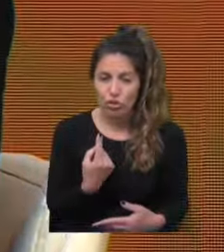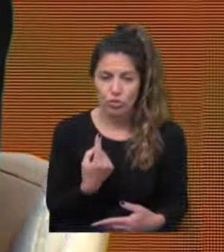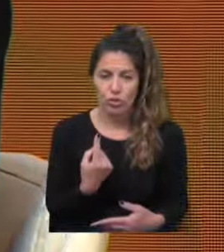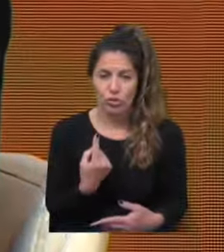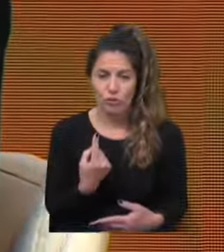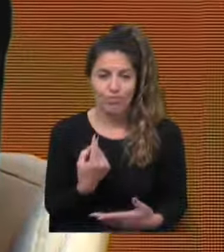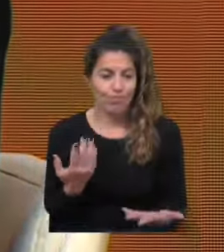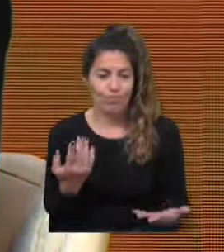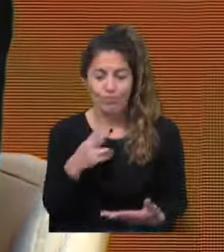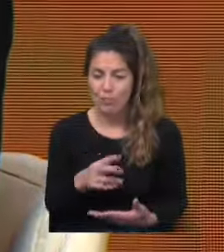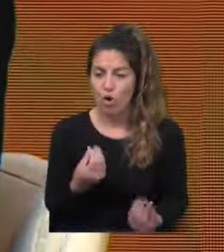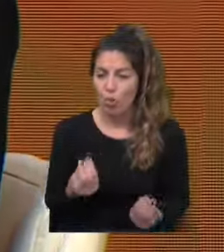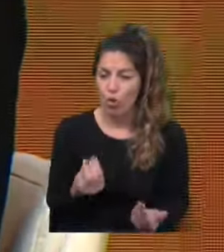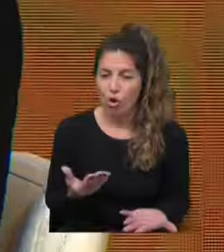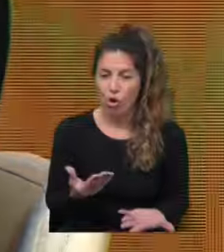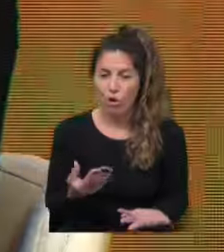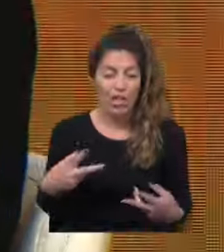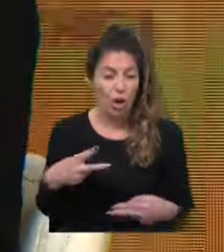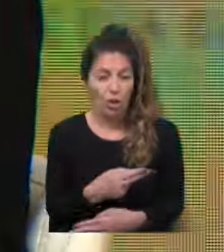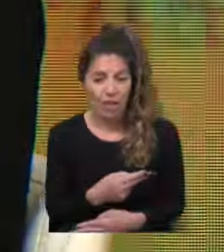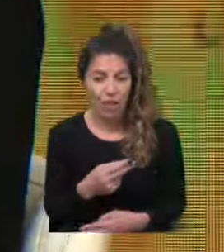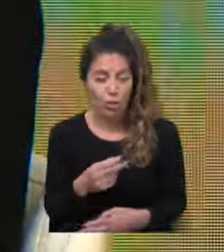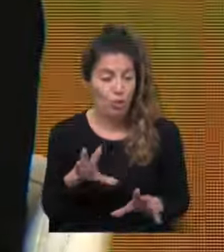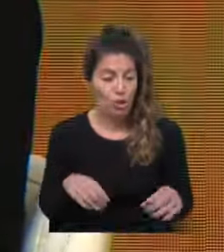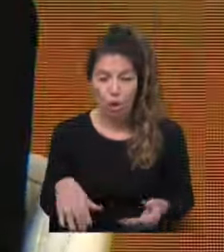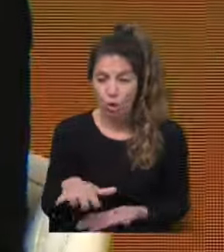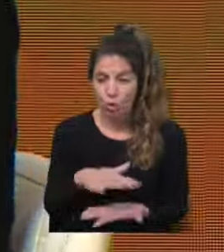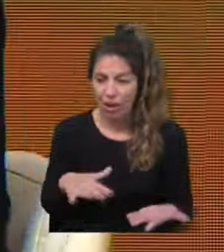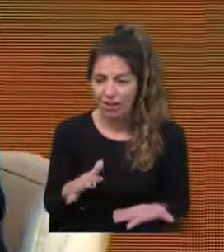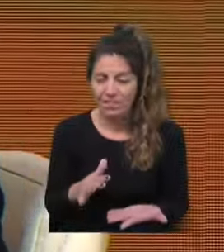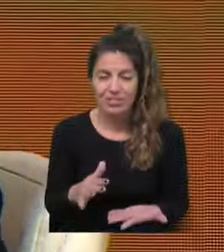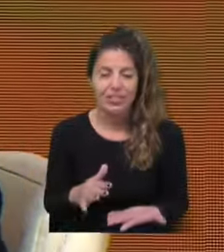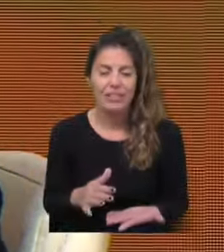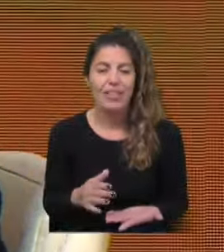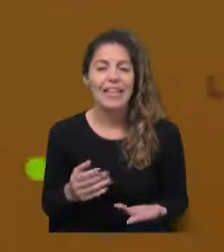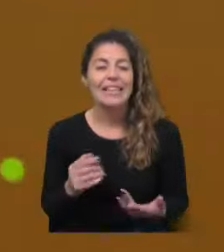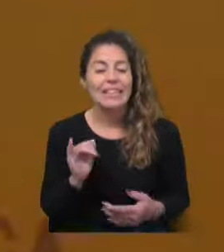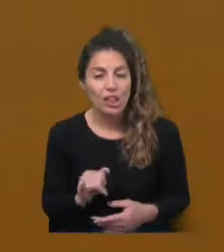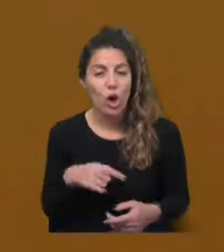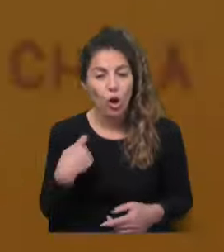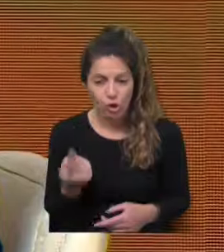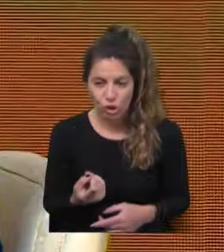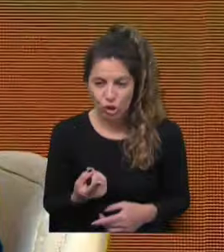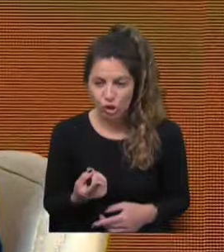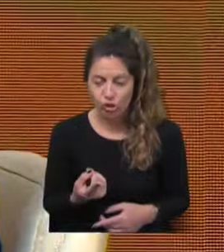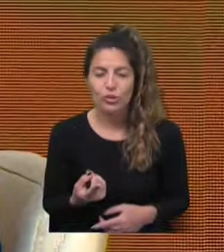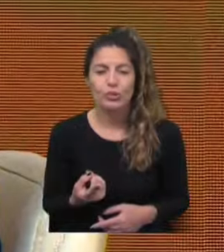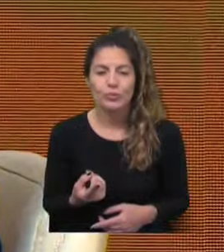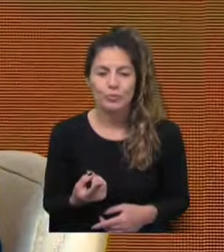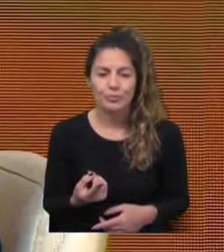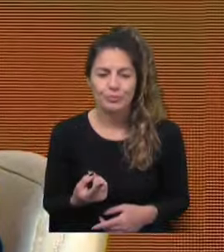lo traducimos como que nos están cortando por todos lados. ¿Está? Y lo otro, sí.